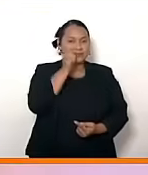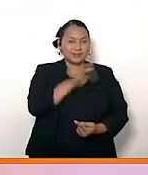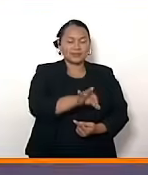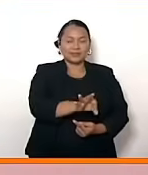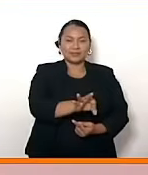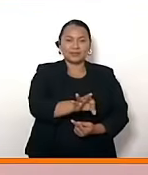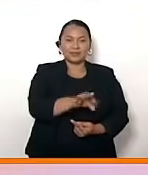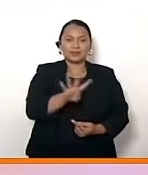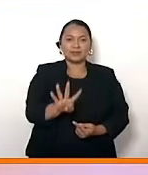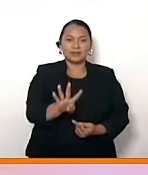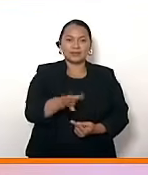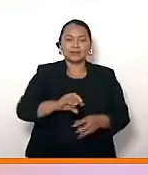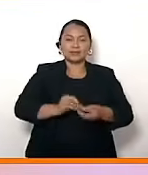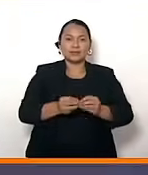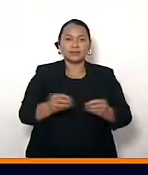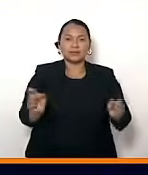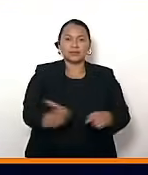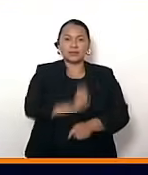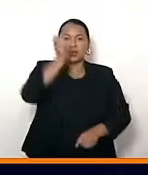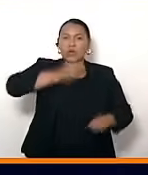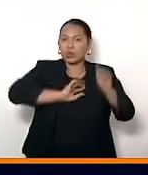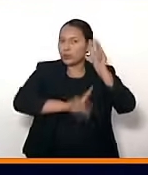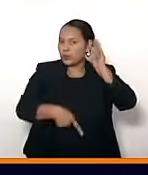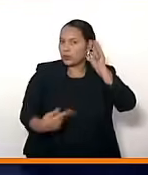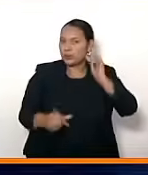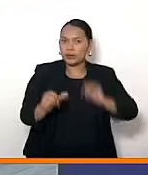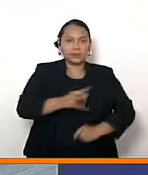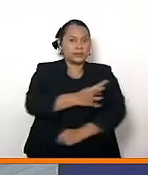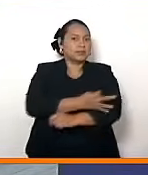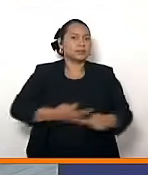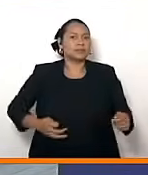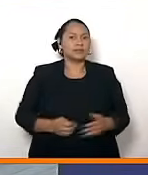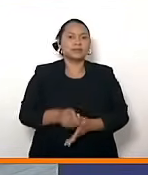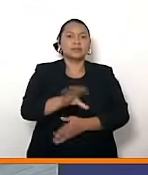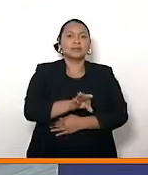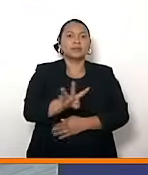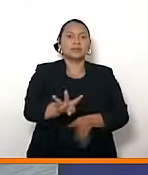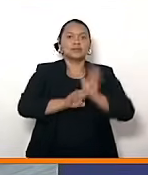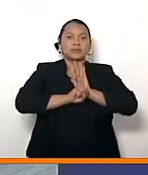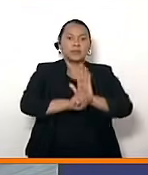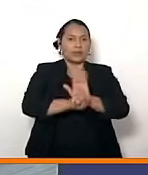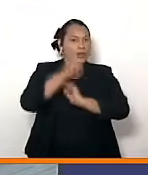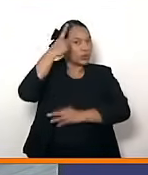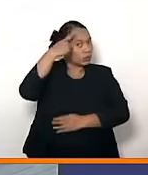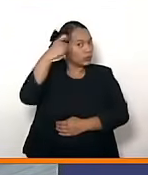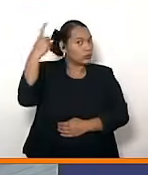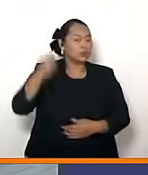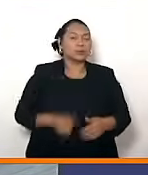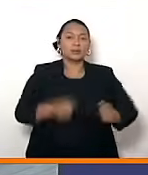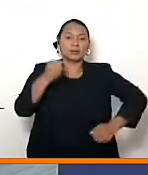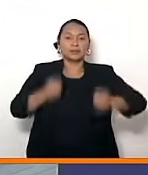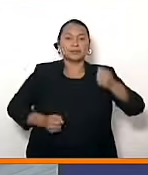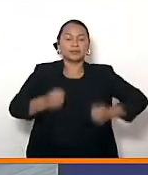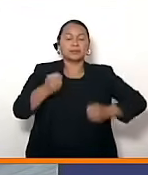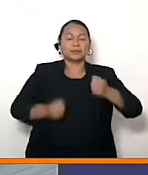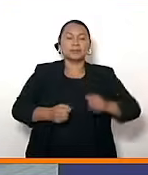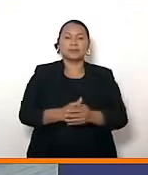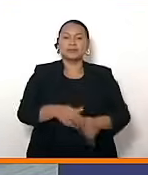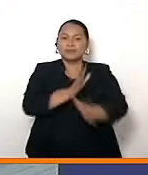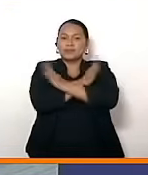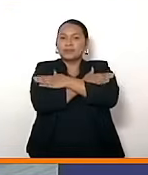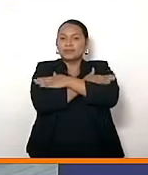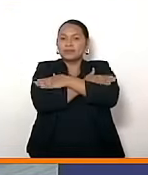Atentos. 4, el número afortunado en diaria esta tarde es el 94 con su símbolo de sueños, carro.